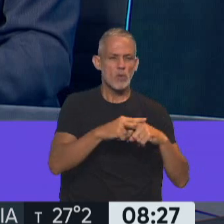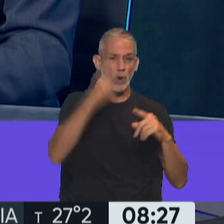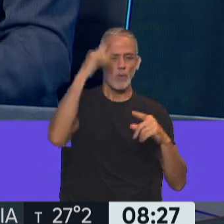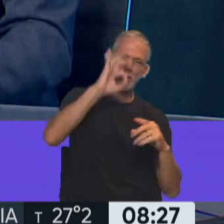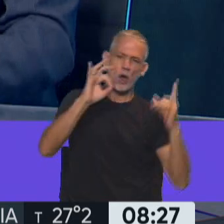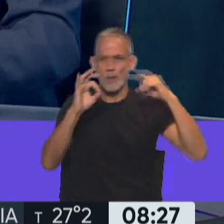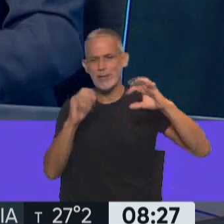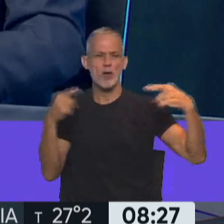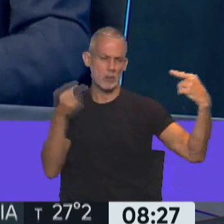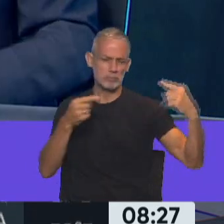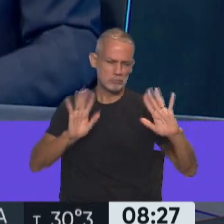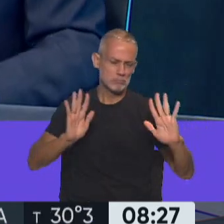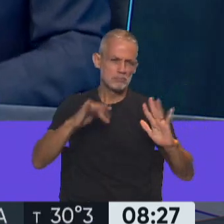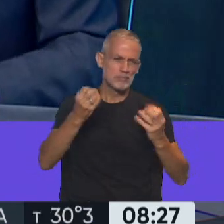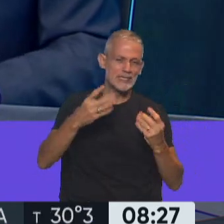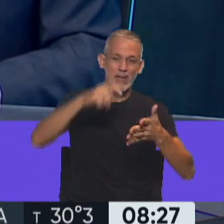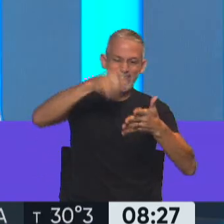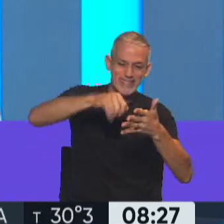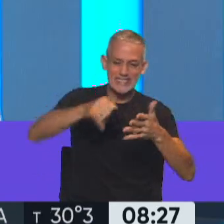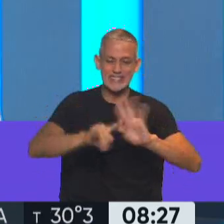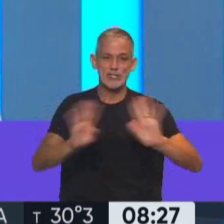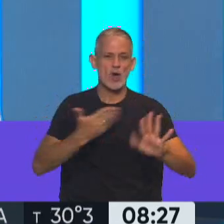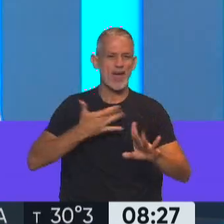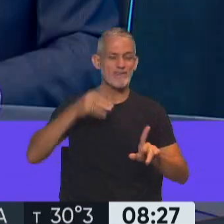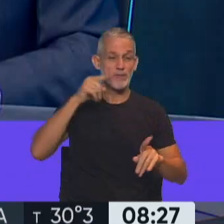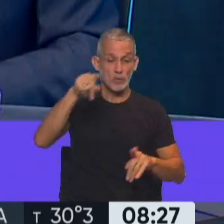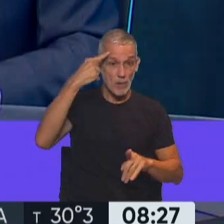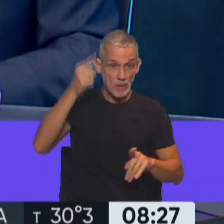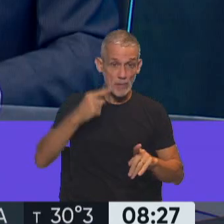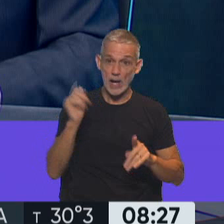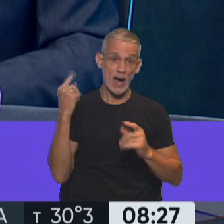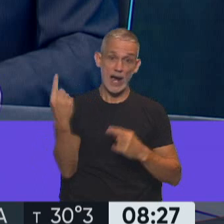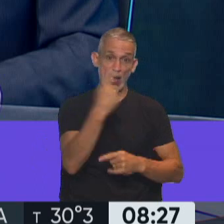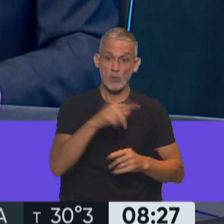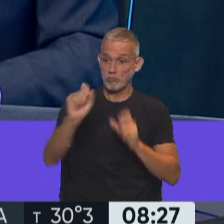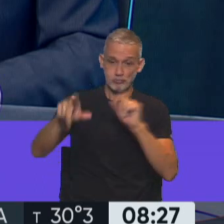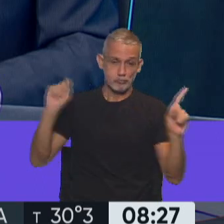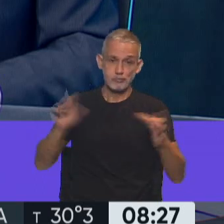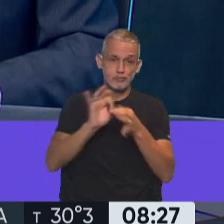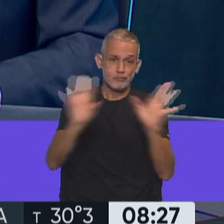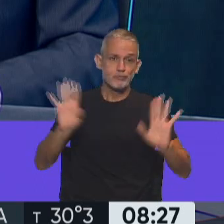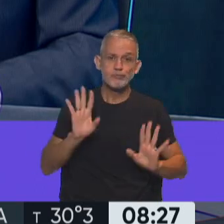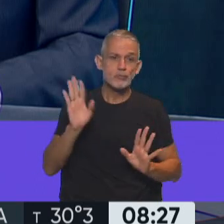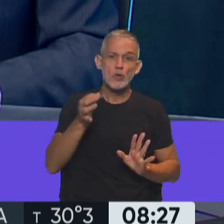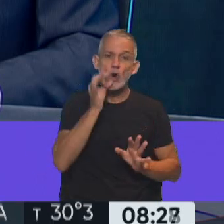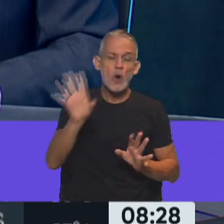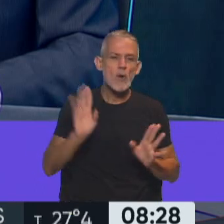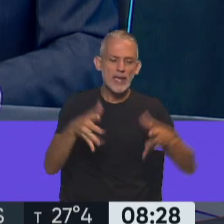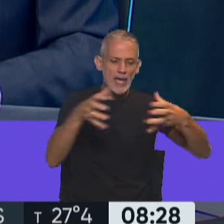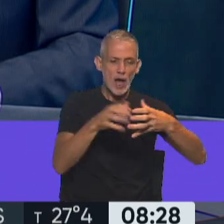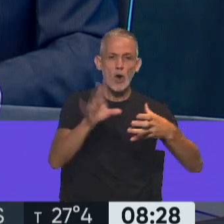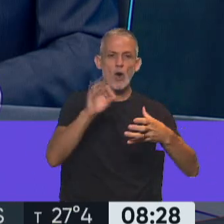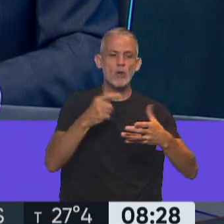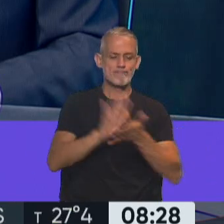posturas encontradas en cuanto a firmar o no este acuerdo? ¿Cree que va a haber libertad de acción para cada uno de los legisladores del bloque oficialista? ¿Cree que algunos se